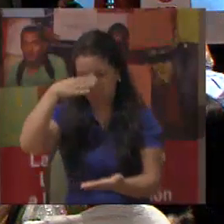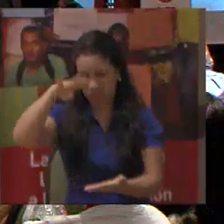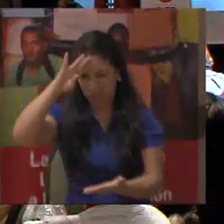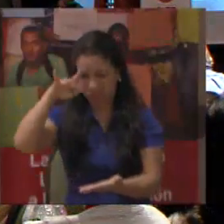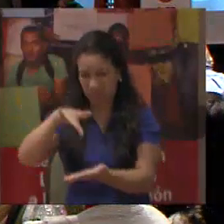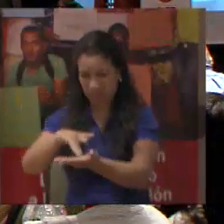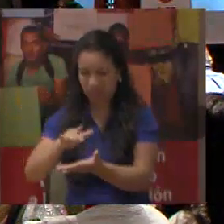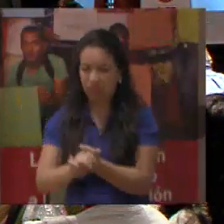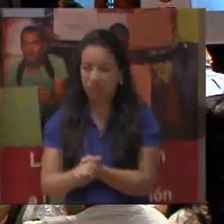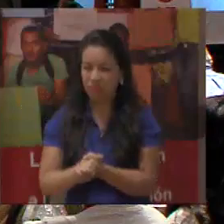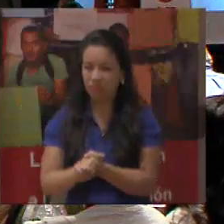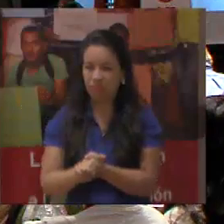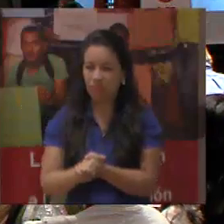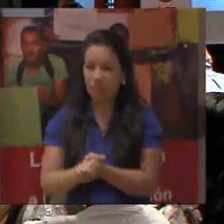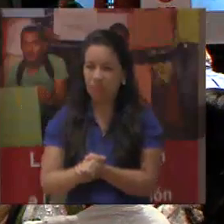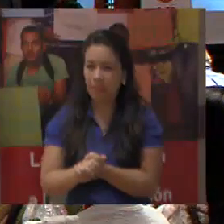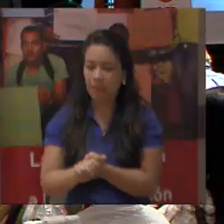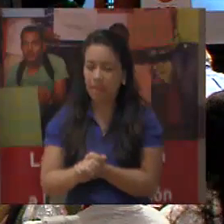a los 6